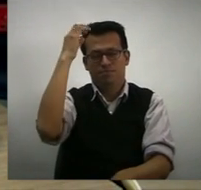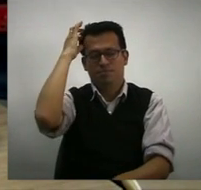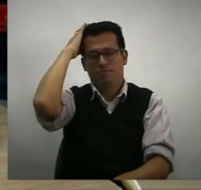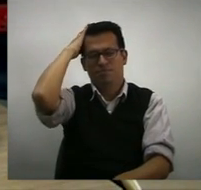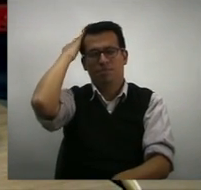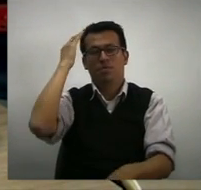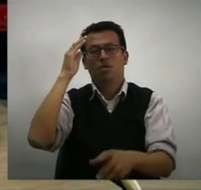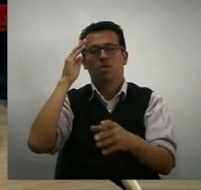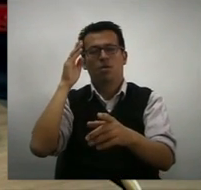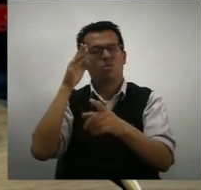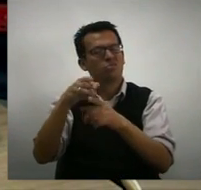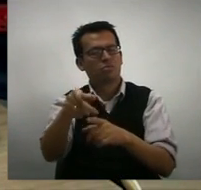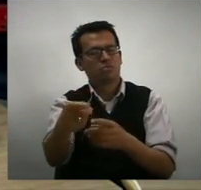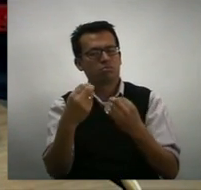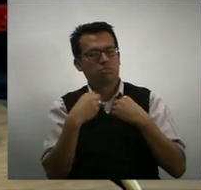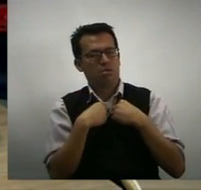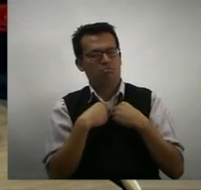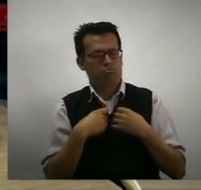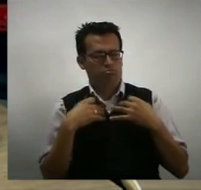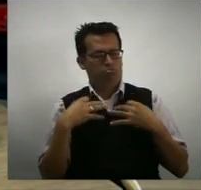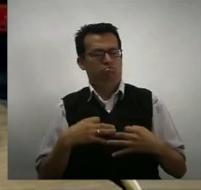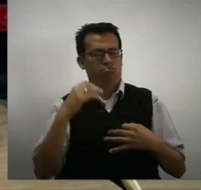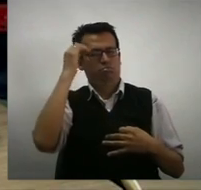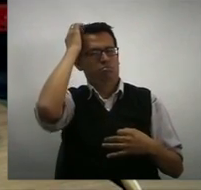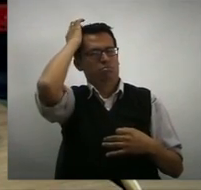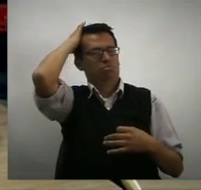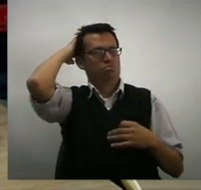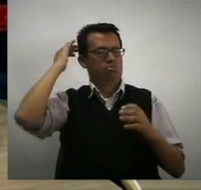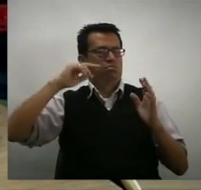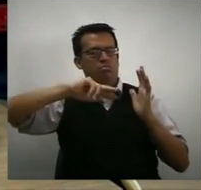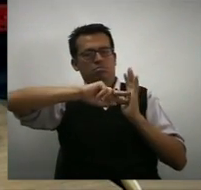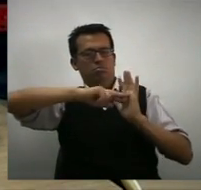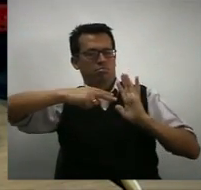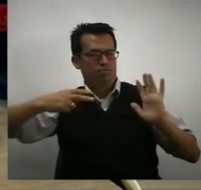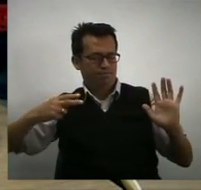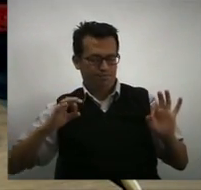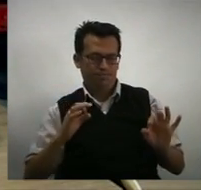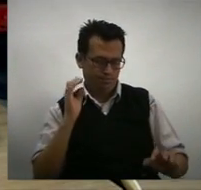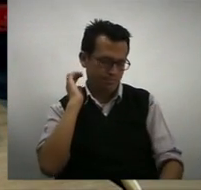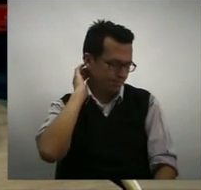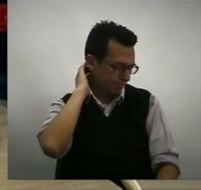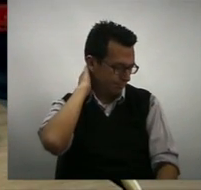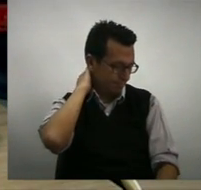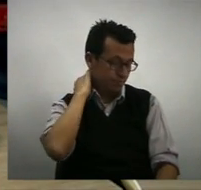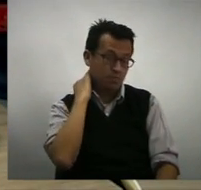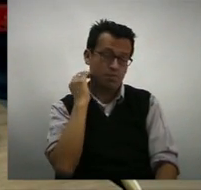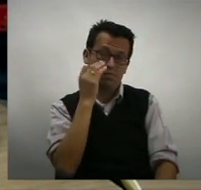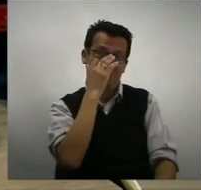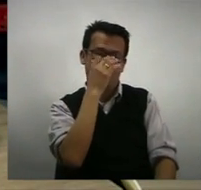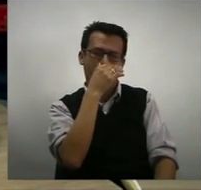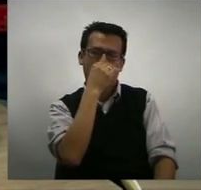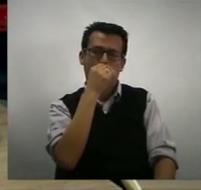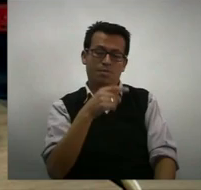civilización, descansa sobre el optimismo ritualizado de un progreso tecnológico ineluctable. Los hábitos